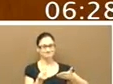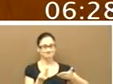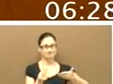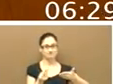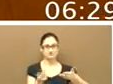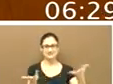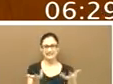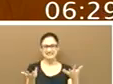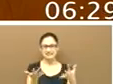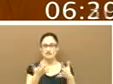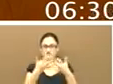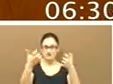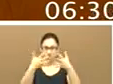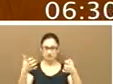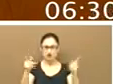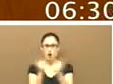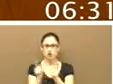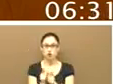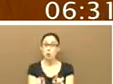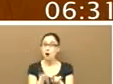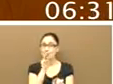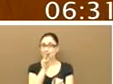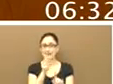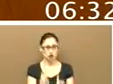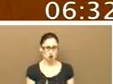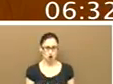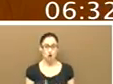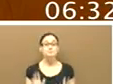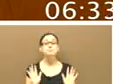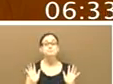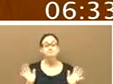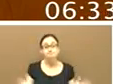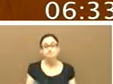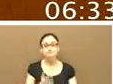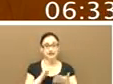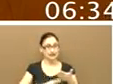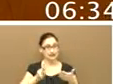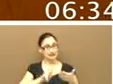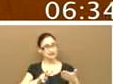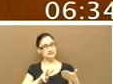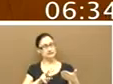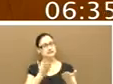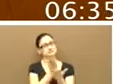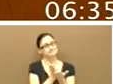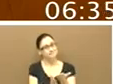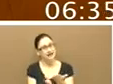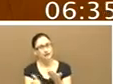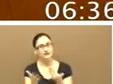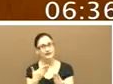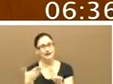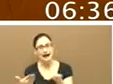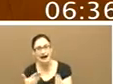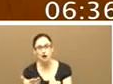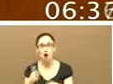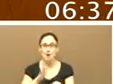unos enunciados tan breves, tan escuetos. Y, bueno, pues establecer los cauces de diálogo y negociación necesarios para